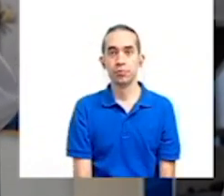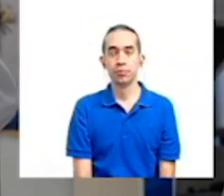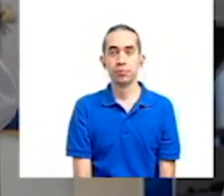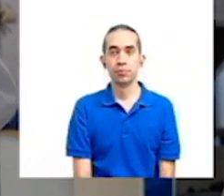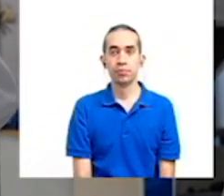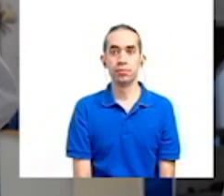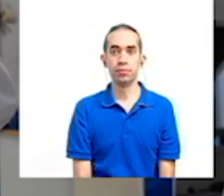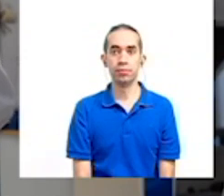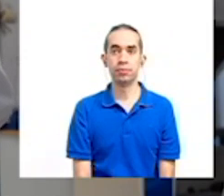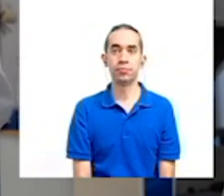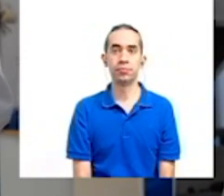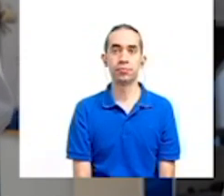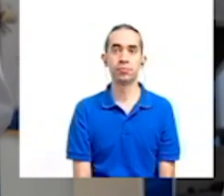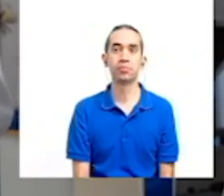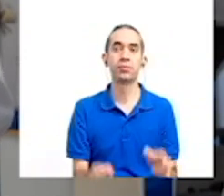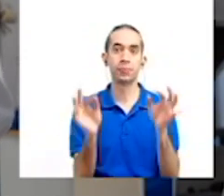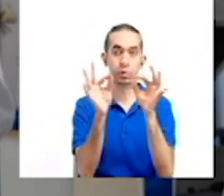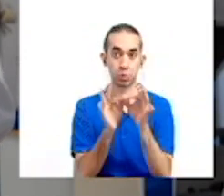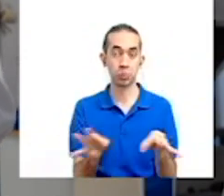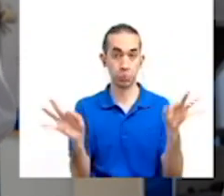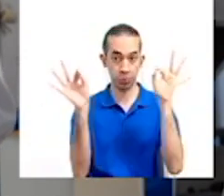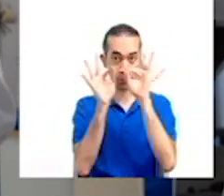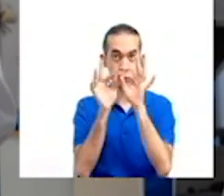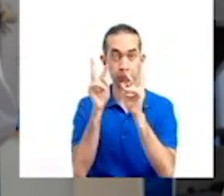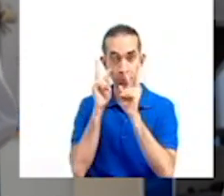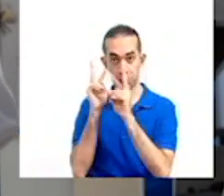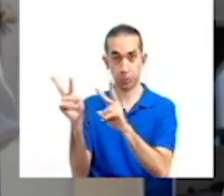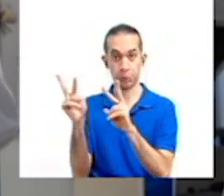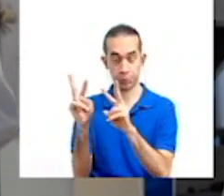Ok, algo importante fue que habíamos dicho que